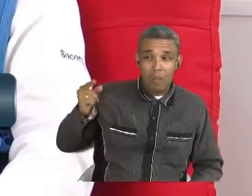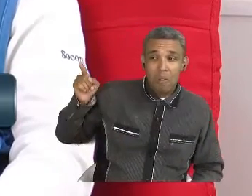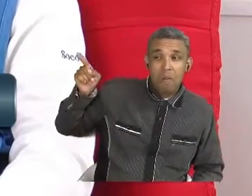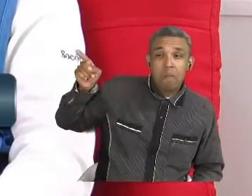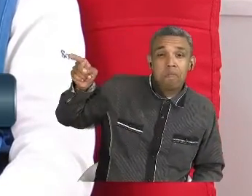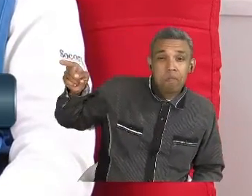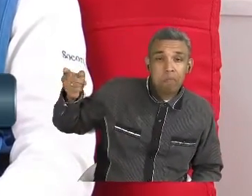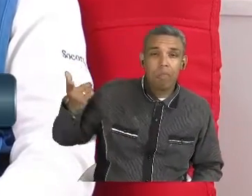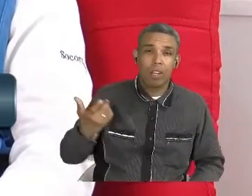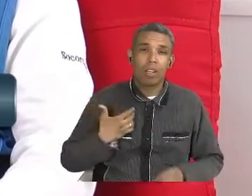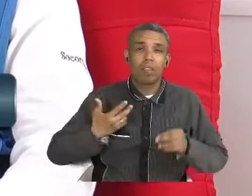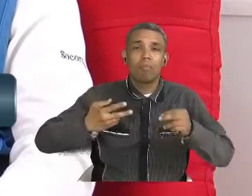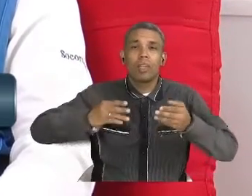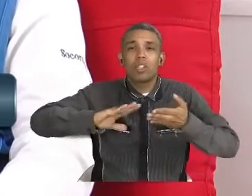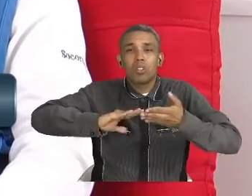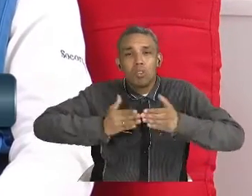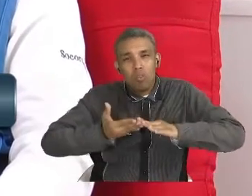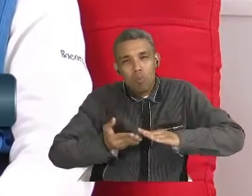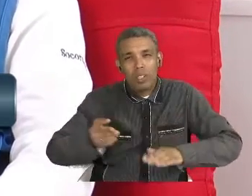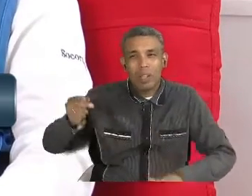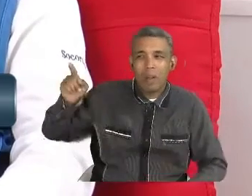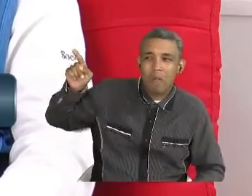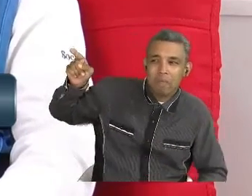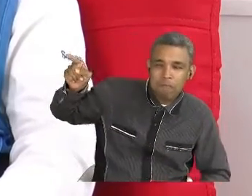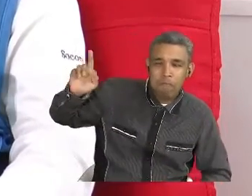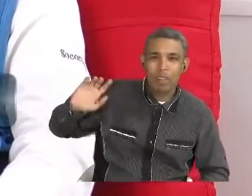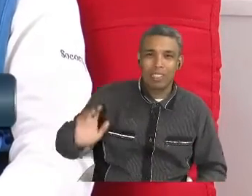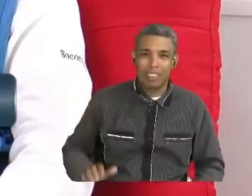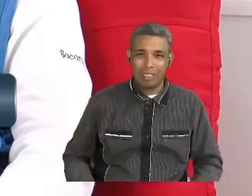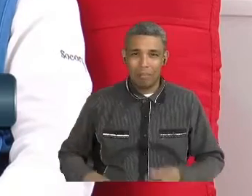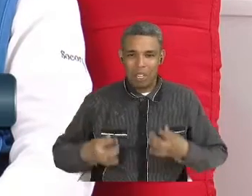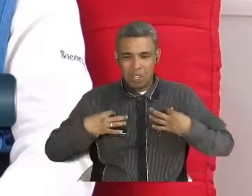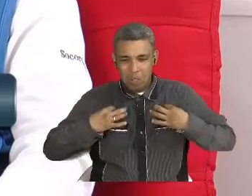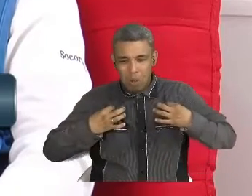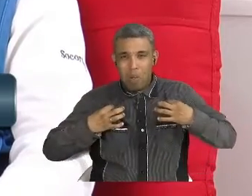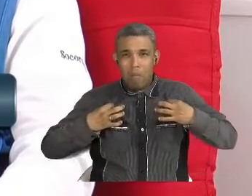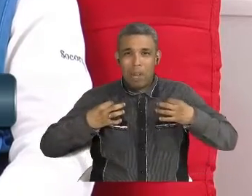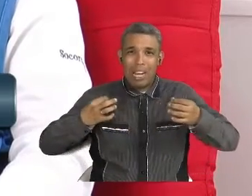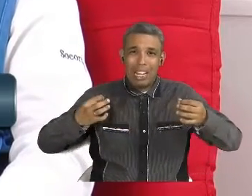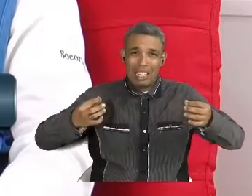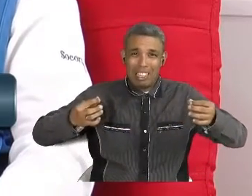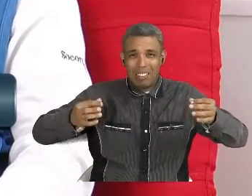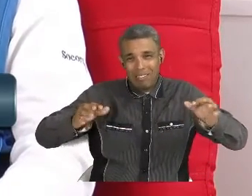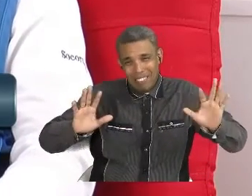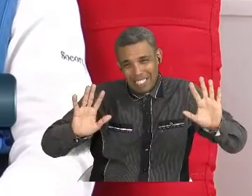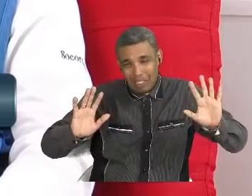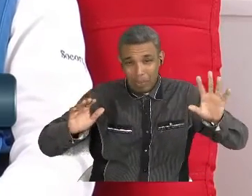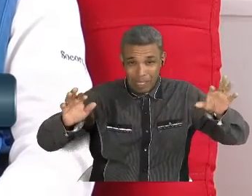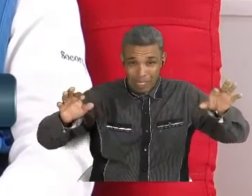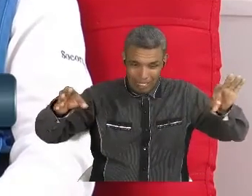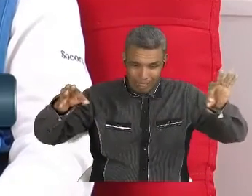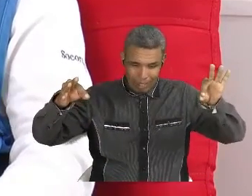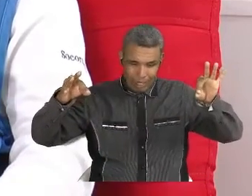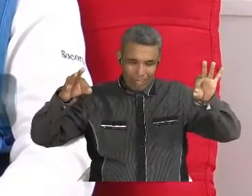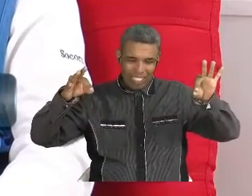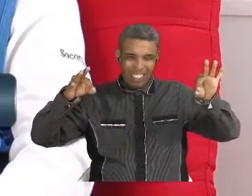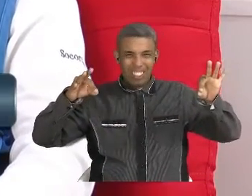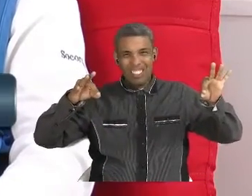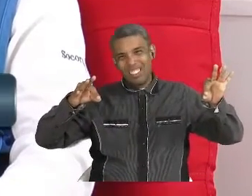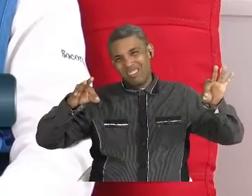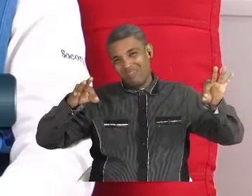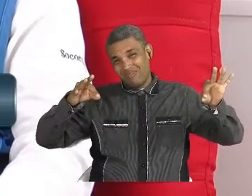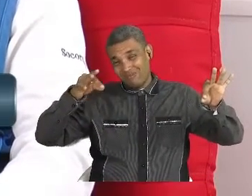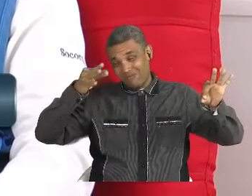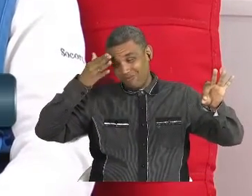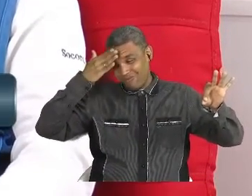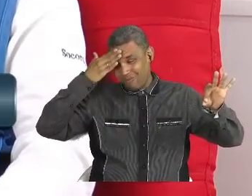estamos diciendo a la comunidad, hemos tenido dificultades porque nos llegan ya con la ropa, las estamos recibiendo, pero sí queremos ser enfáticos en decirles